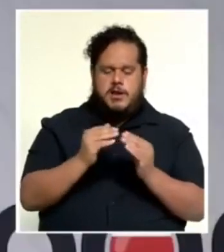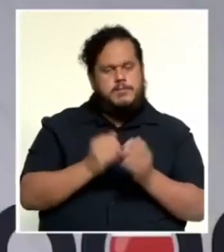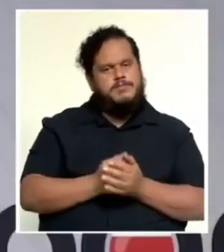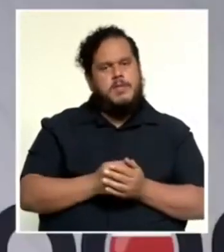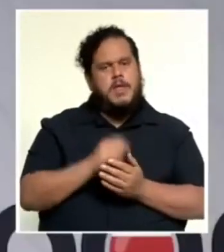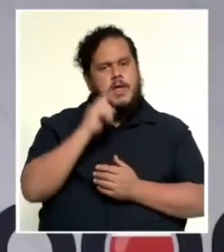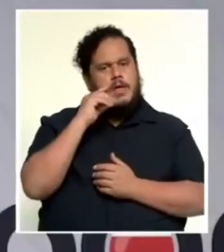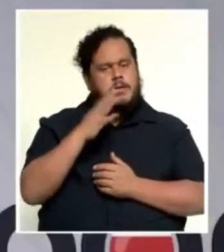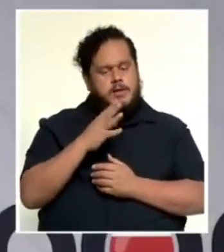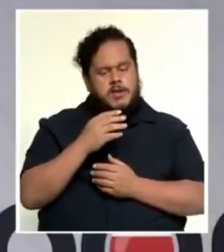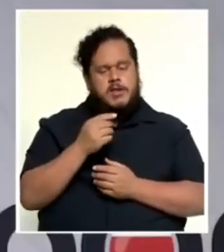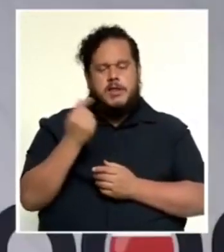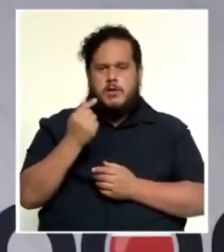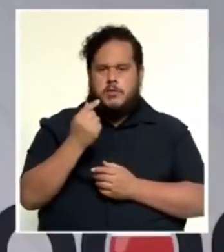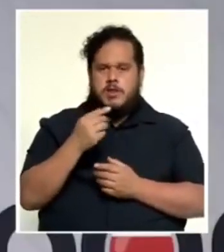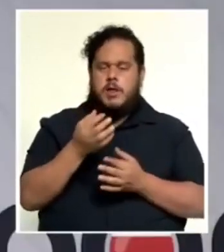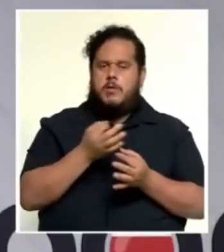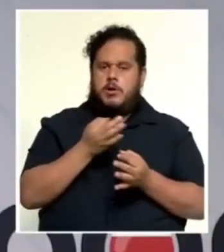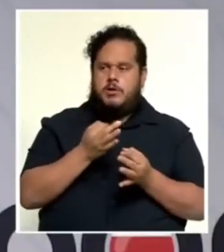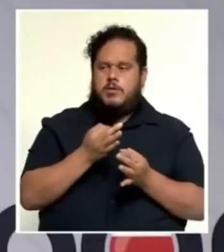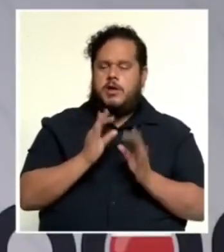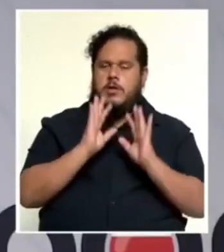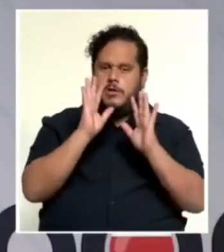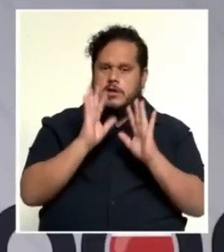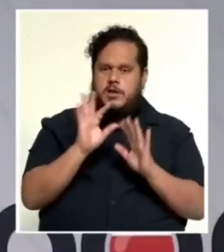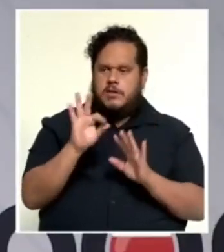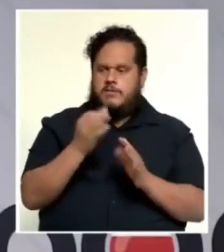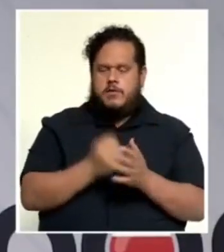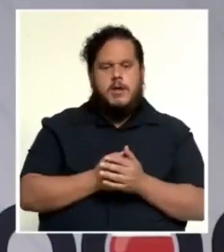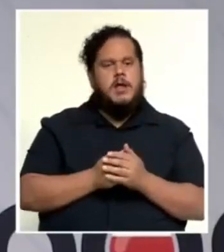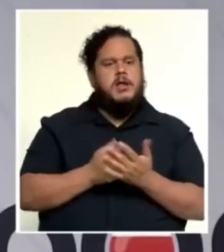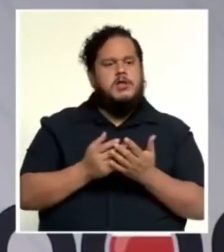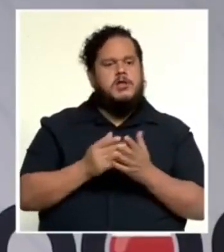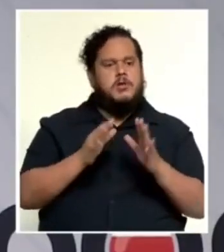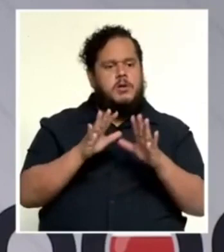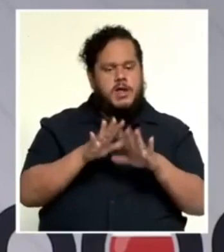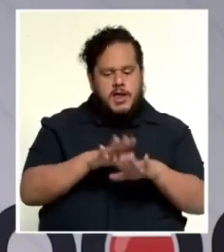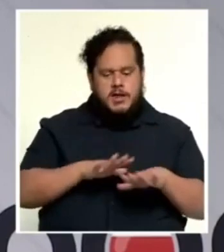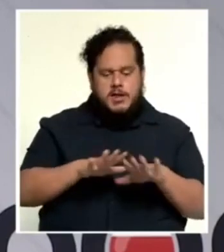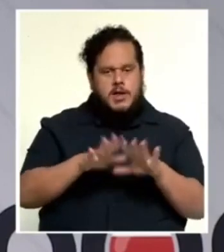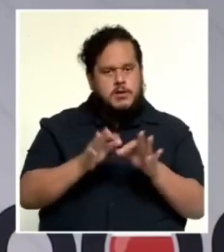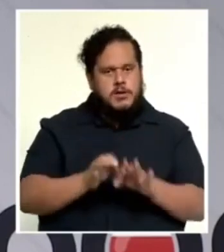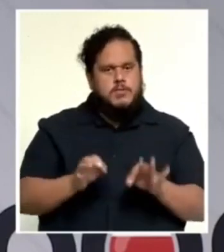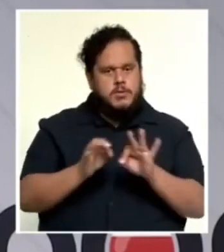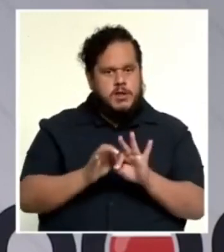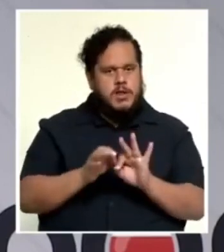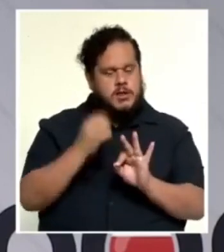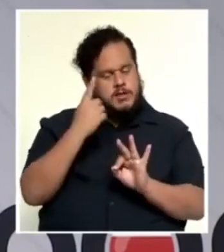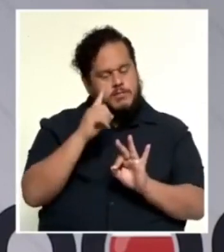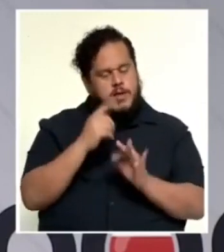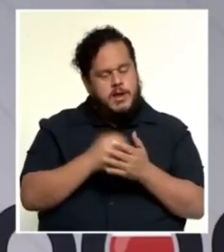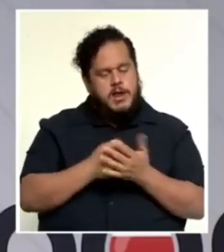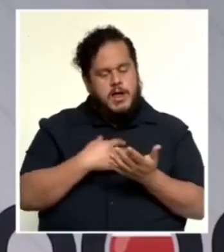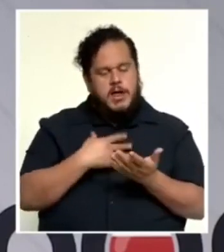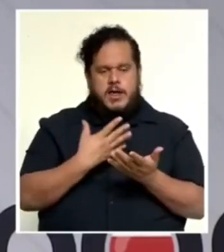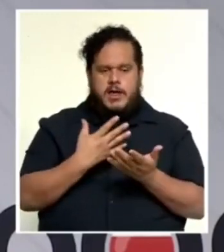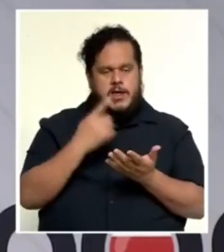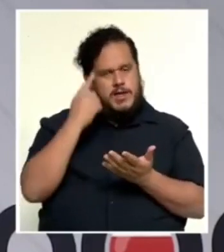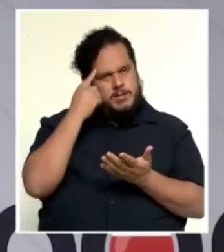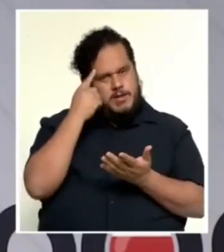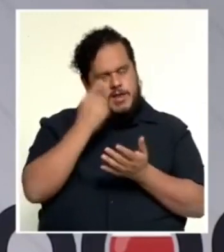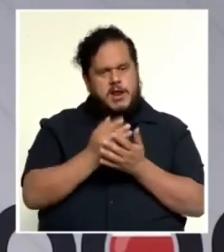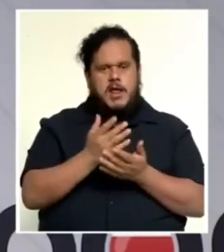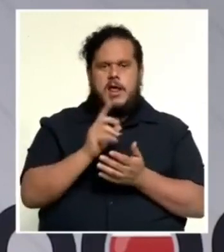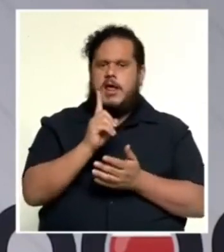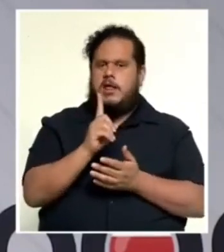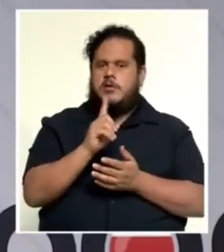parece que Gustavo lo ha explicado de excelente forma. Son escenarios pues importantes a considerar. Y creo que eso es un factor que